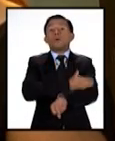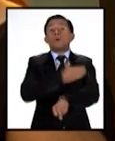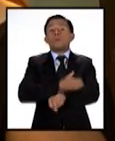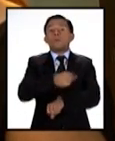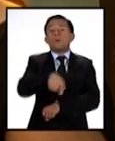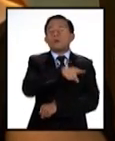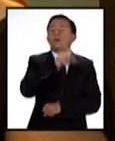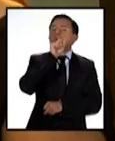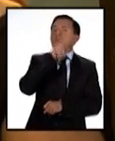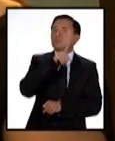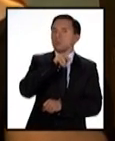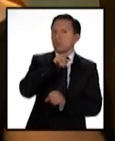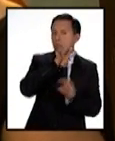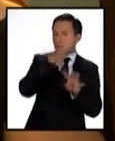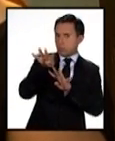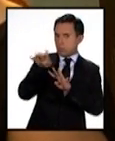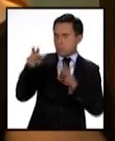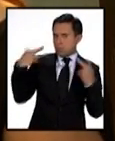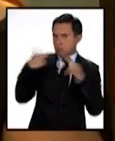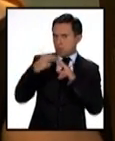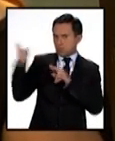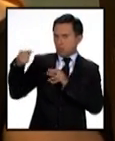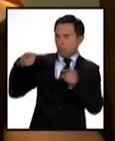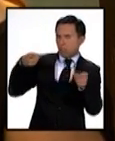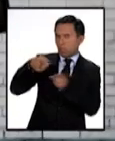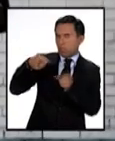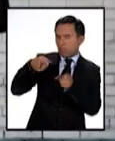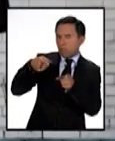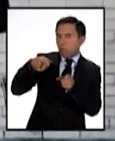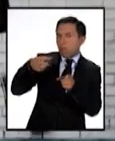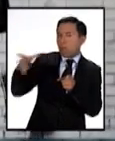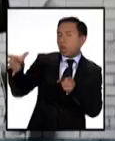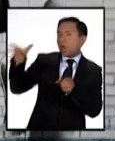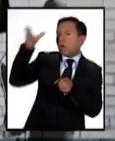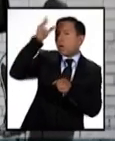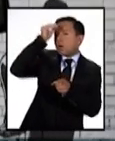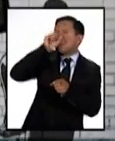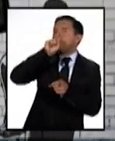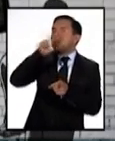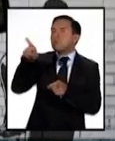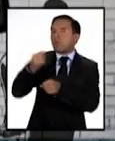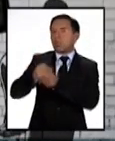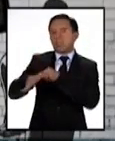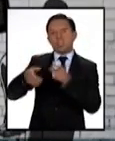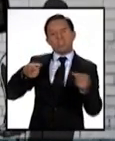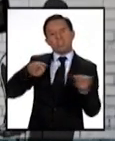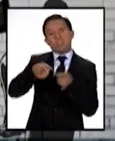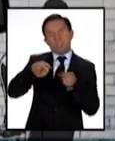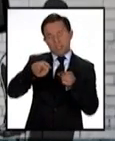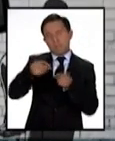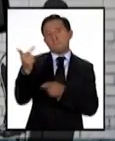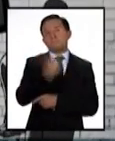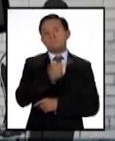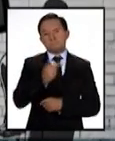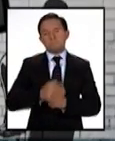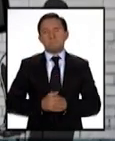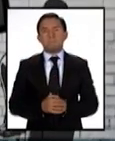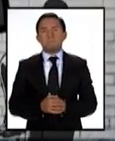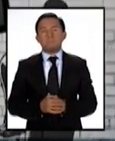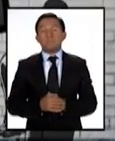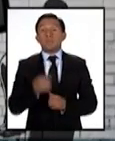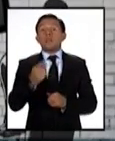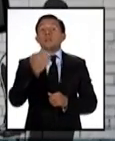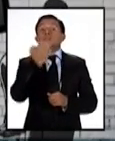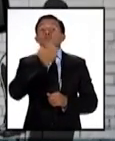actitud de la profesora tomaban la misma actitud hacia el niño. La geografía de la violencia escolar se extiende por el